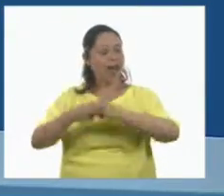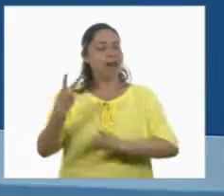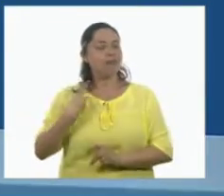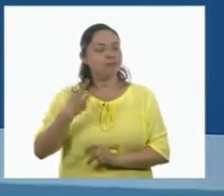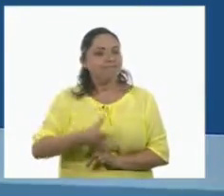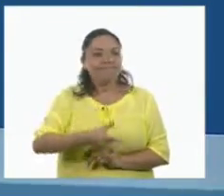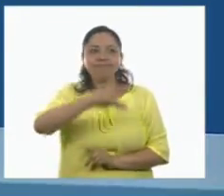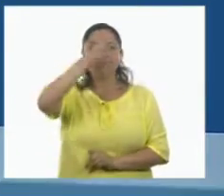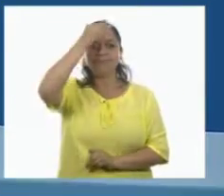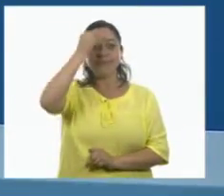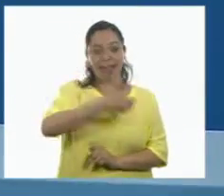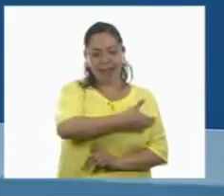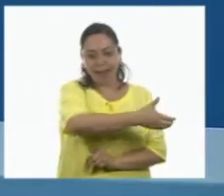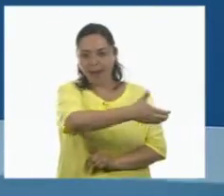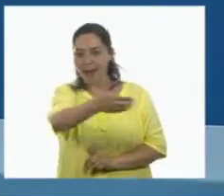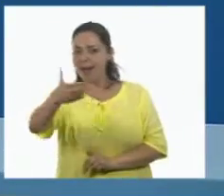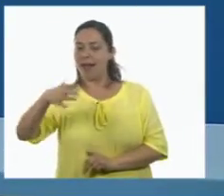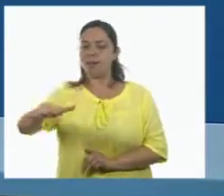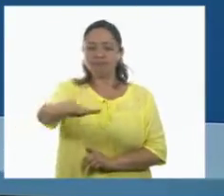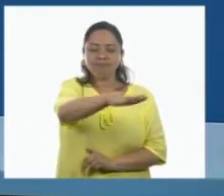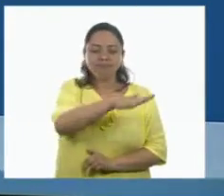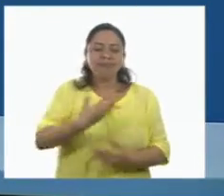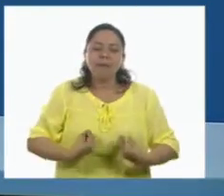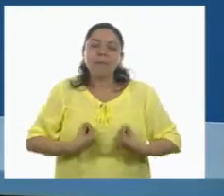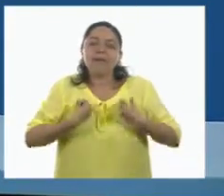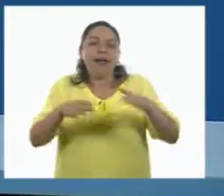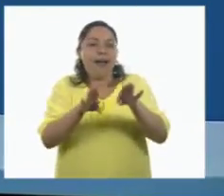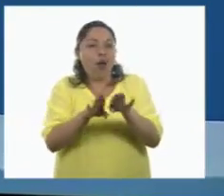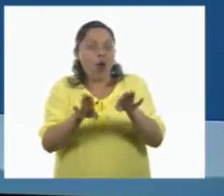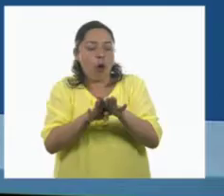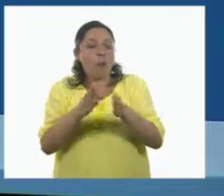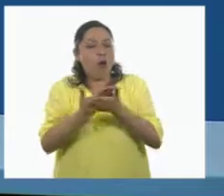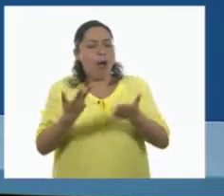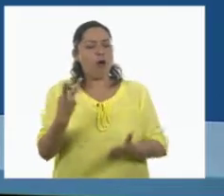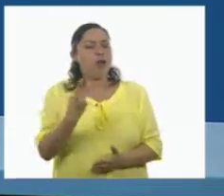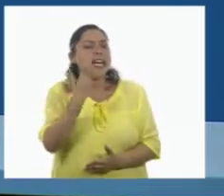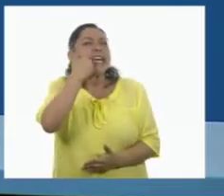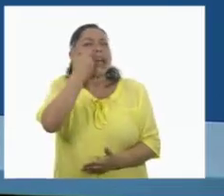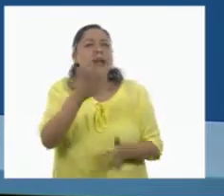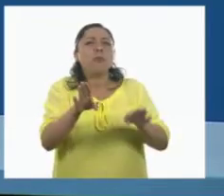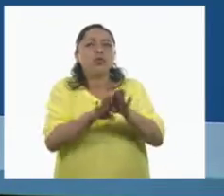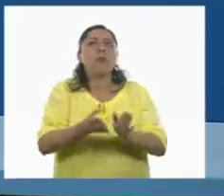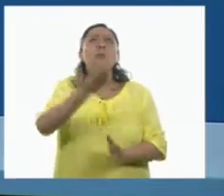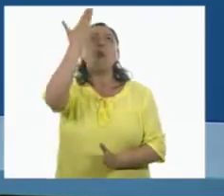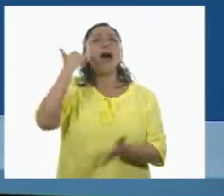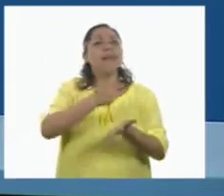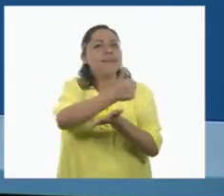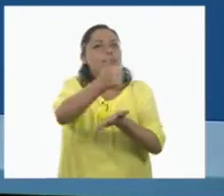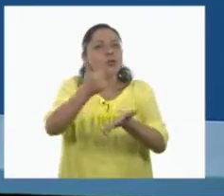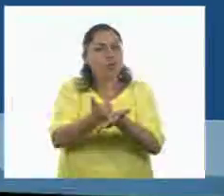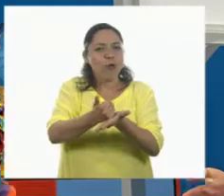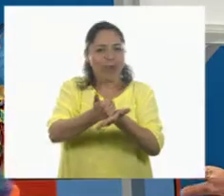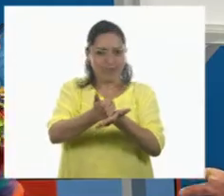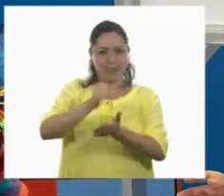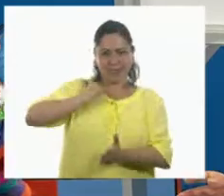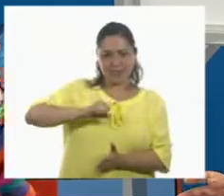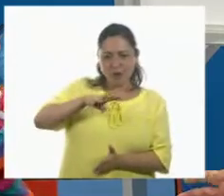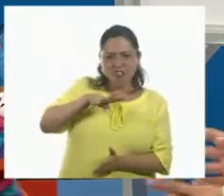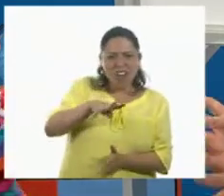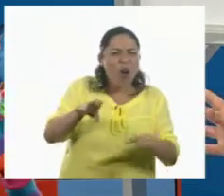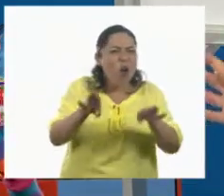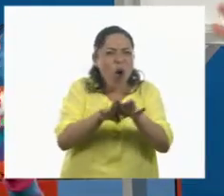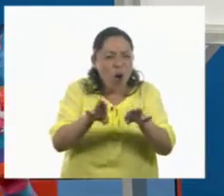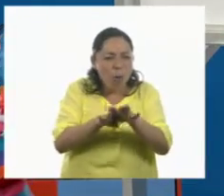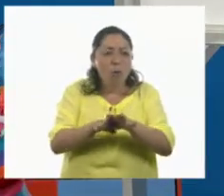en el campo y nos gustaría conocer la vida de las personas en las ciudades del siglo XIX. Ay, sí, yo